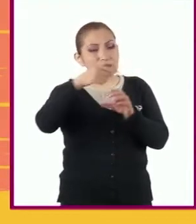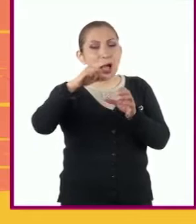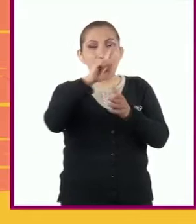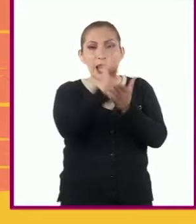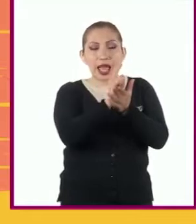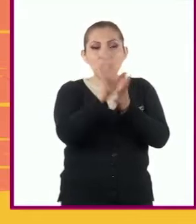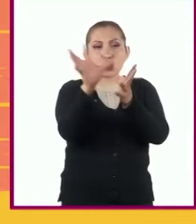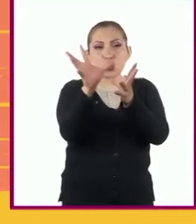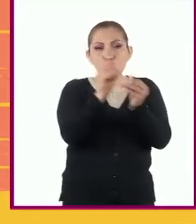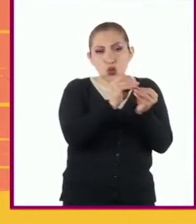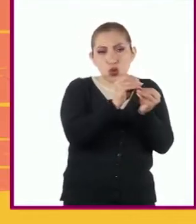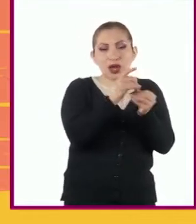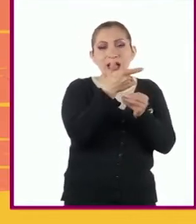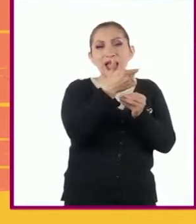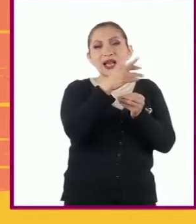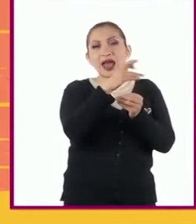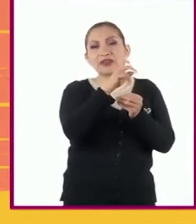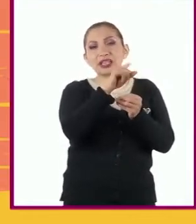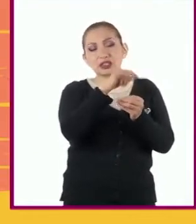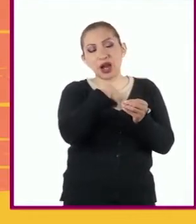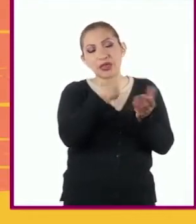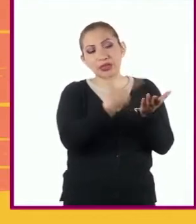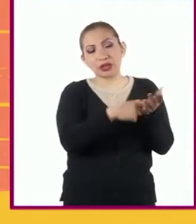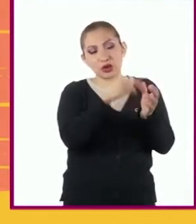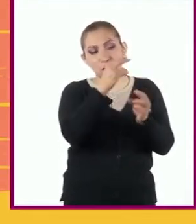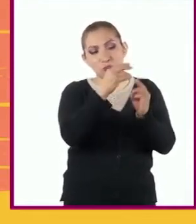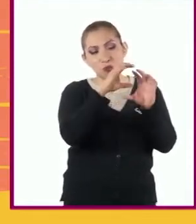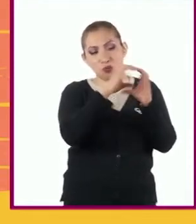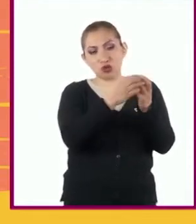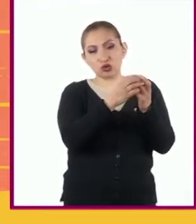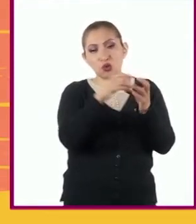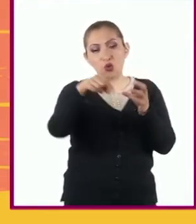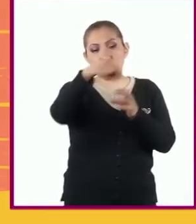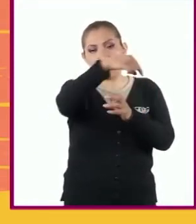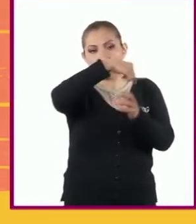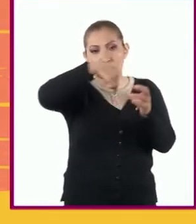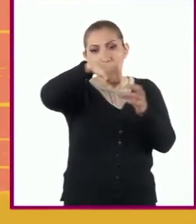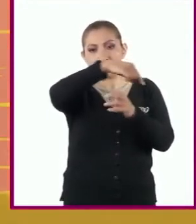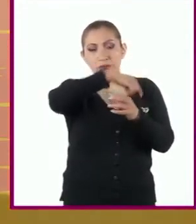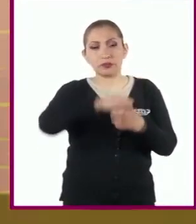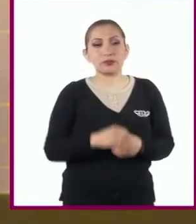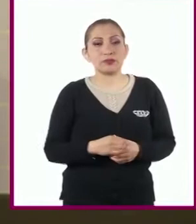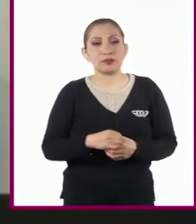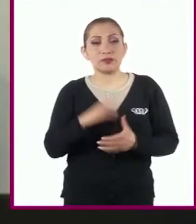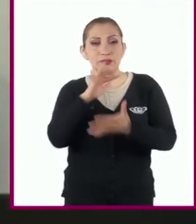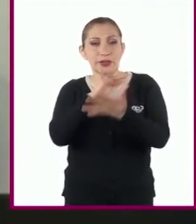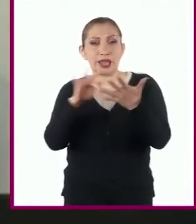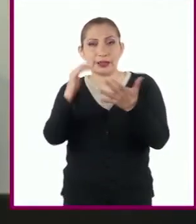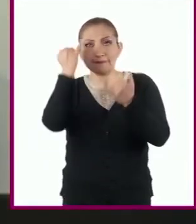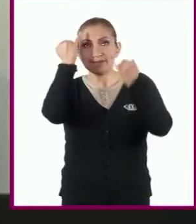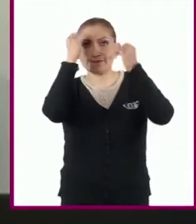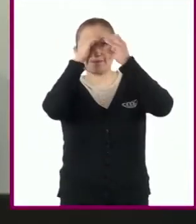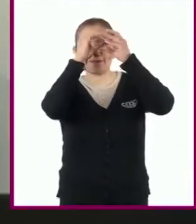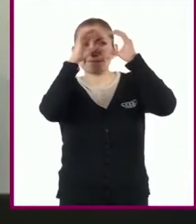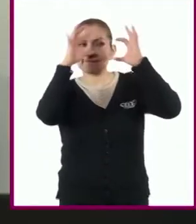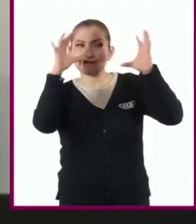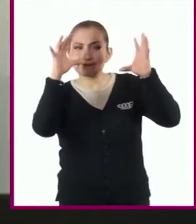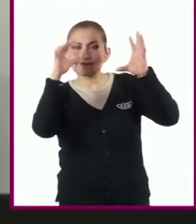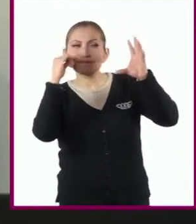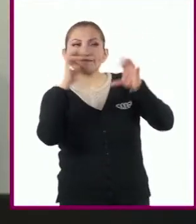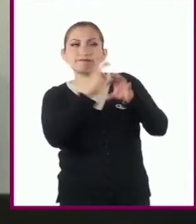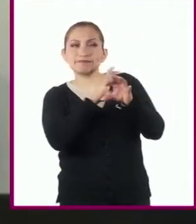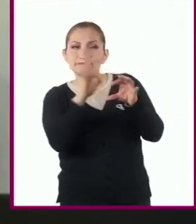ley de gravitación que gobierna los demás cuerpos celestes. Leer activa nuestra imaginación, nos